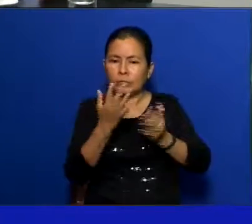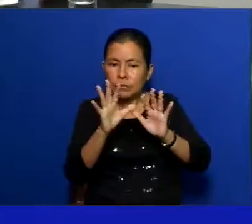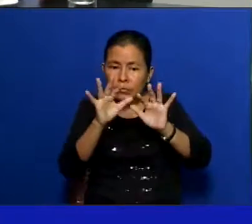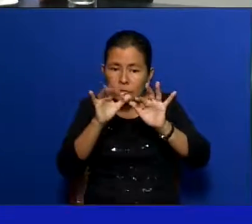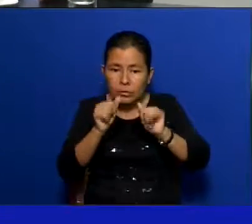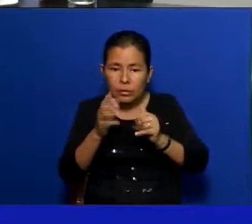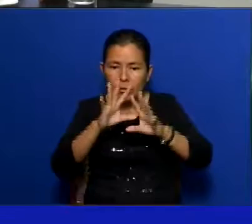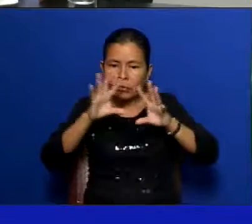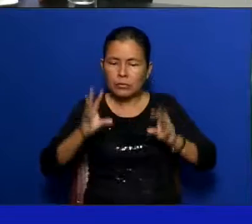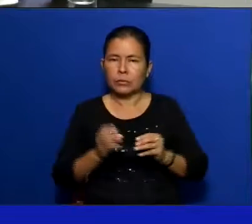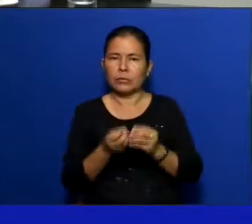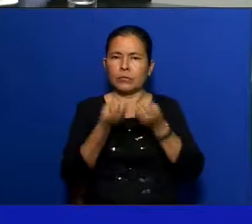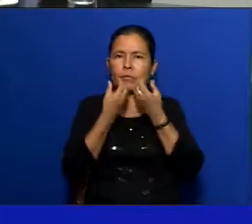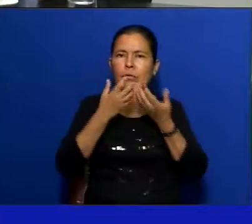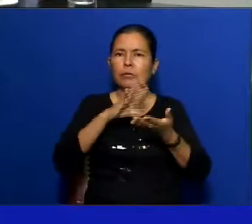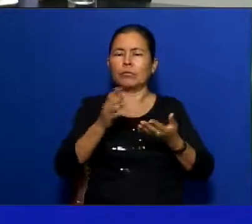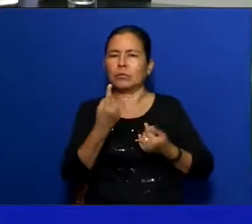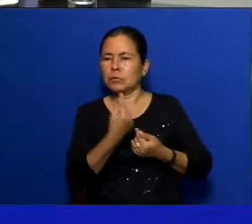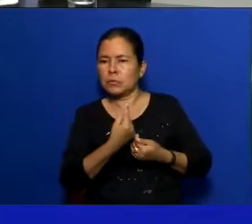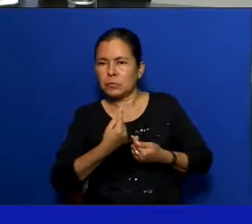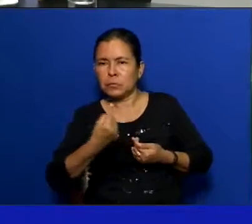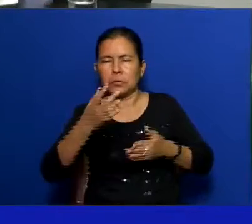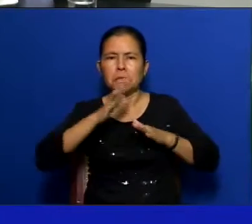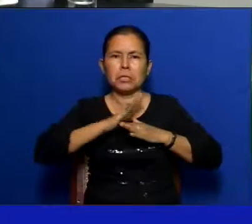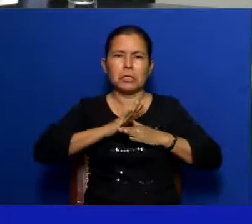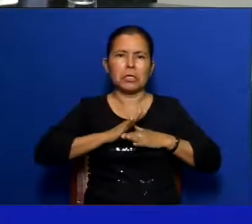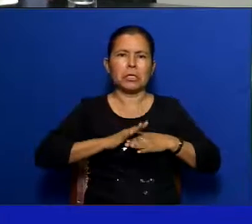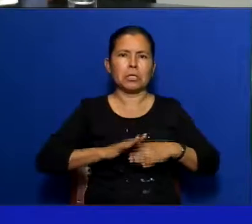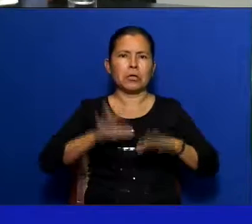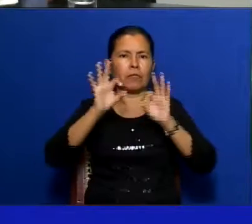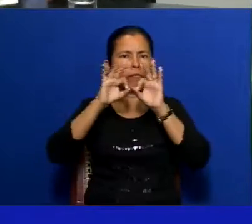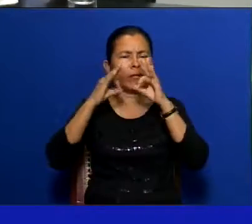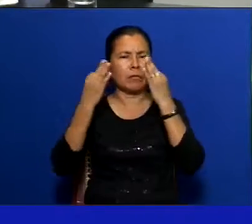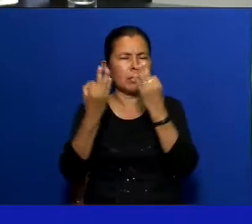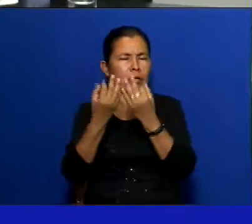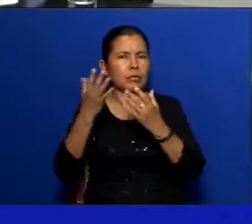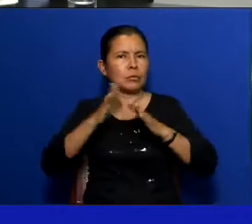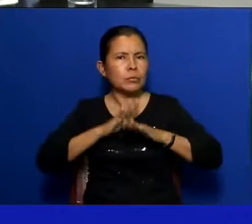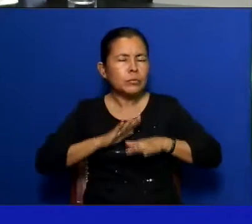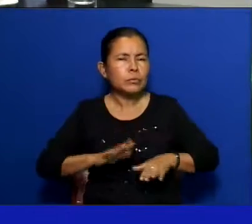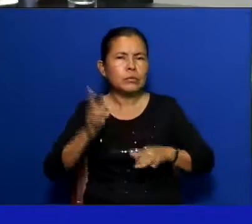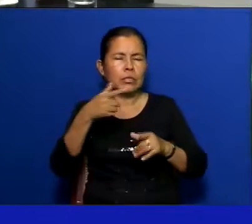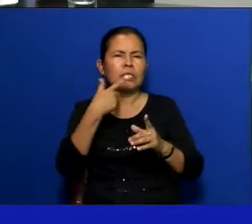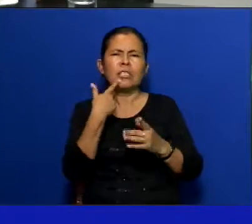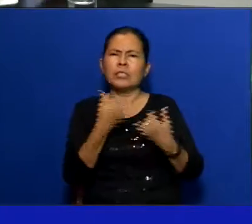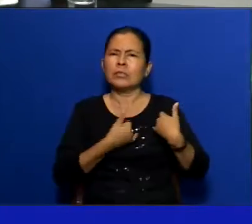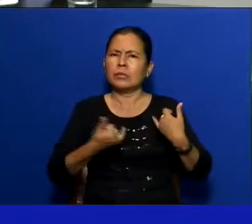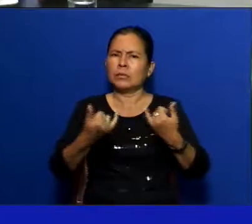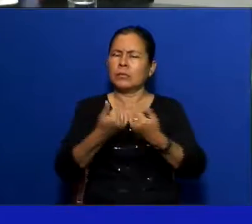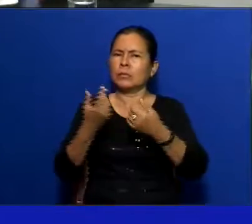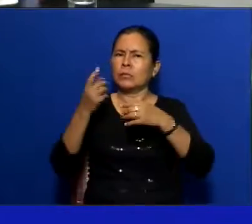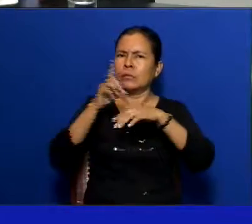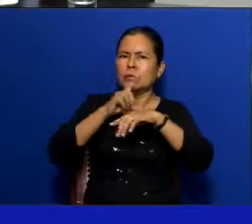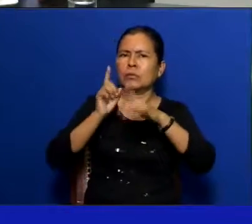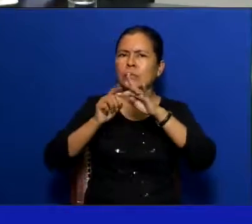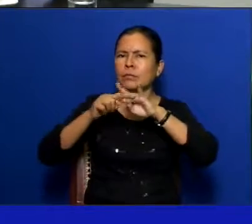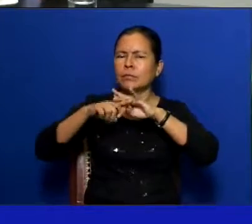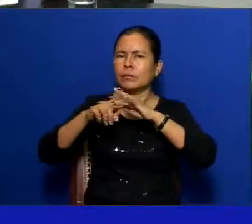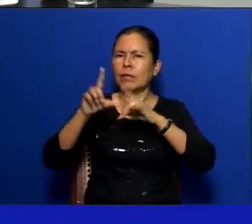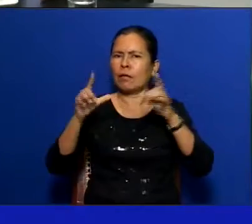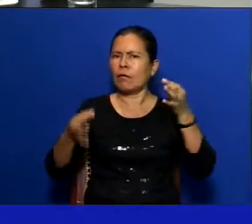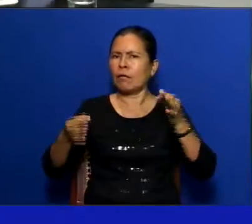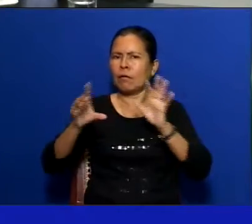instituto y los familiares, de que el Instituto de Medicina Legal trabaja para ellos. Que esa es la razón fundamental de nuestra existencia